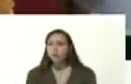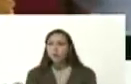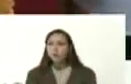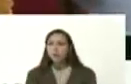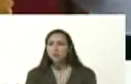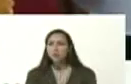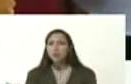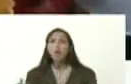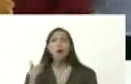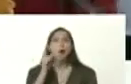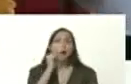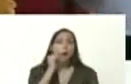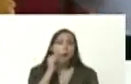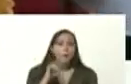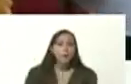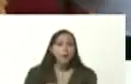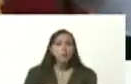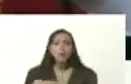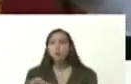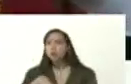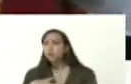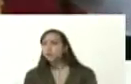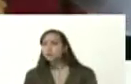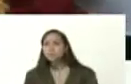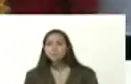¿Dónde están los hombres de Carabobo?